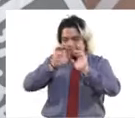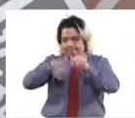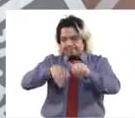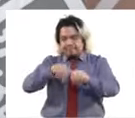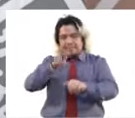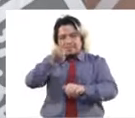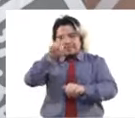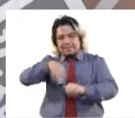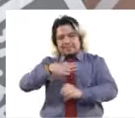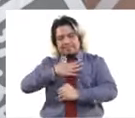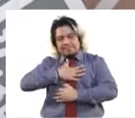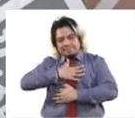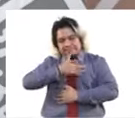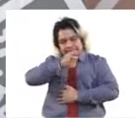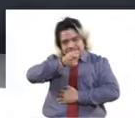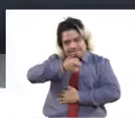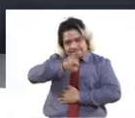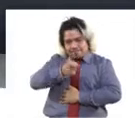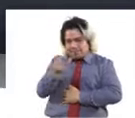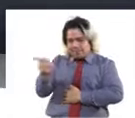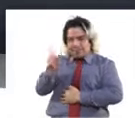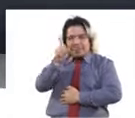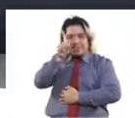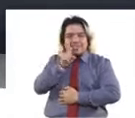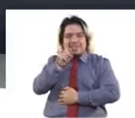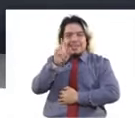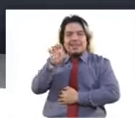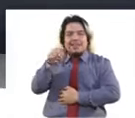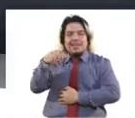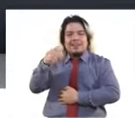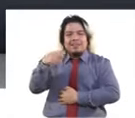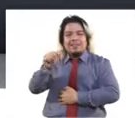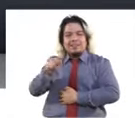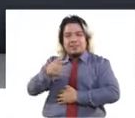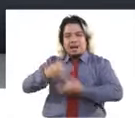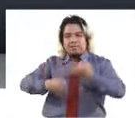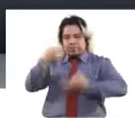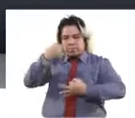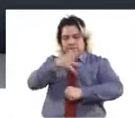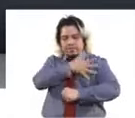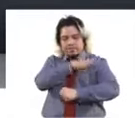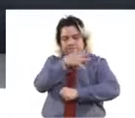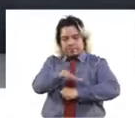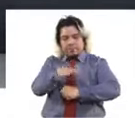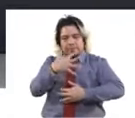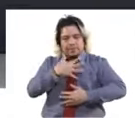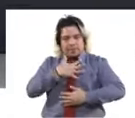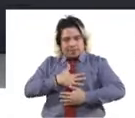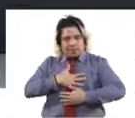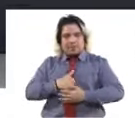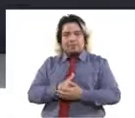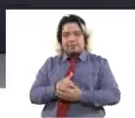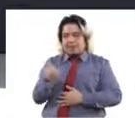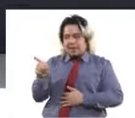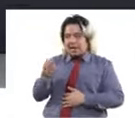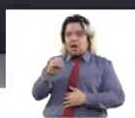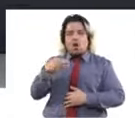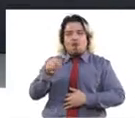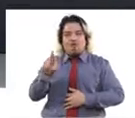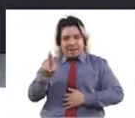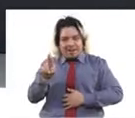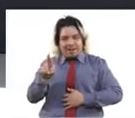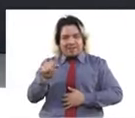Saludo con enorme gusto a Ernestina Godoy, la Fiscal General de Justicia, a Omar